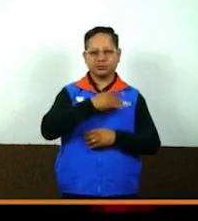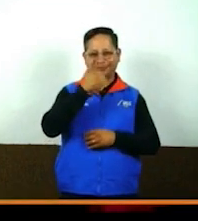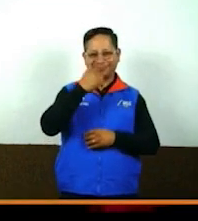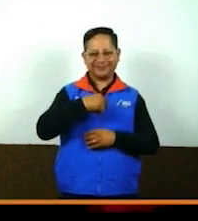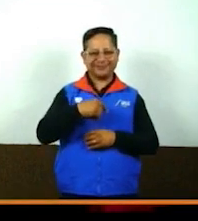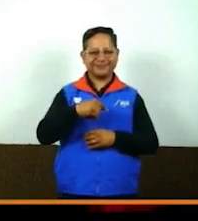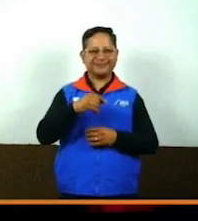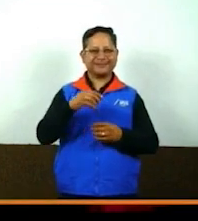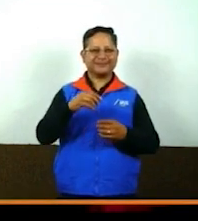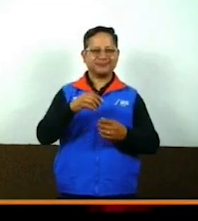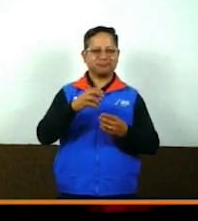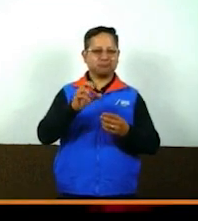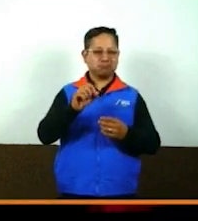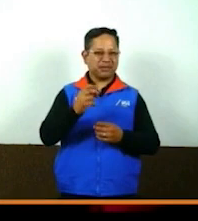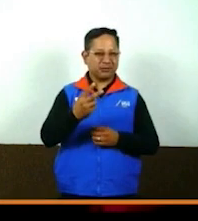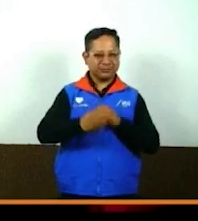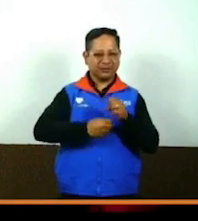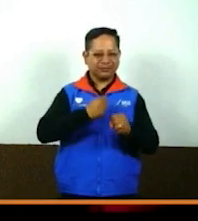años.